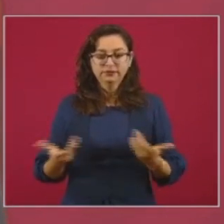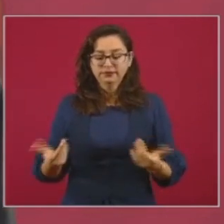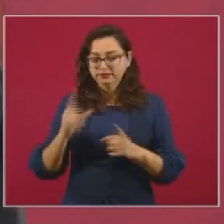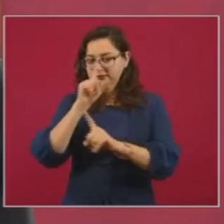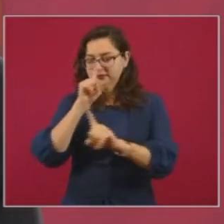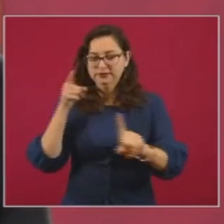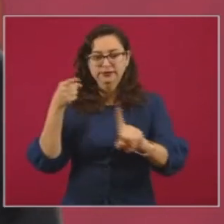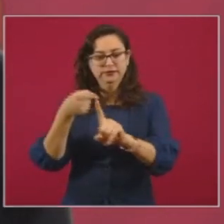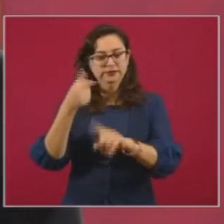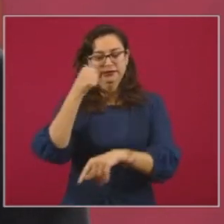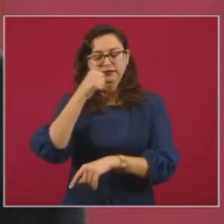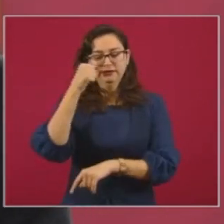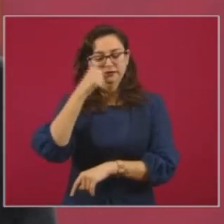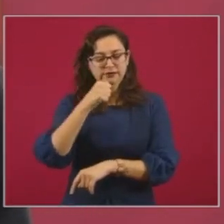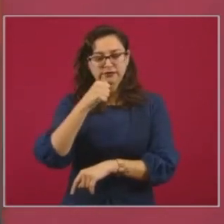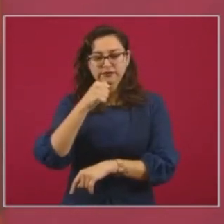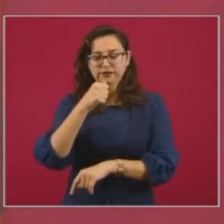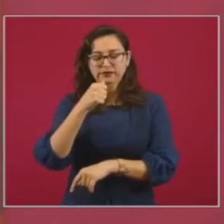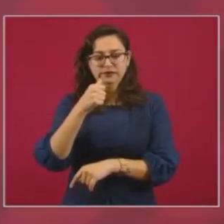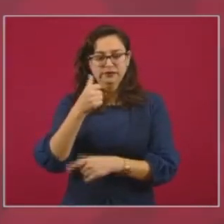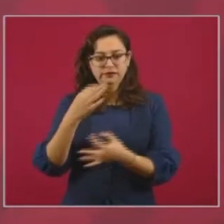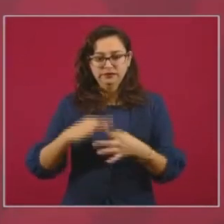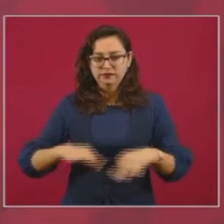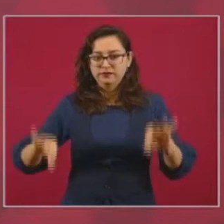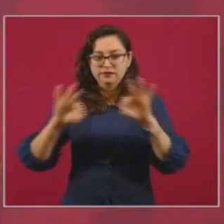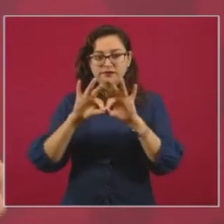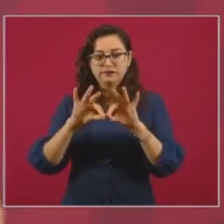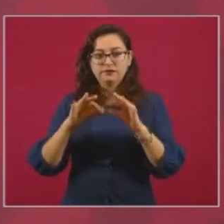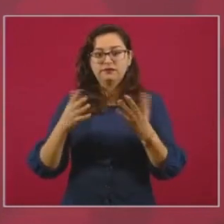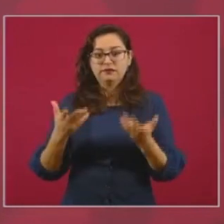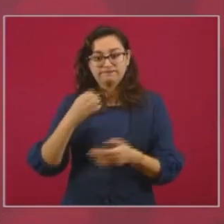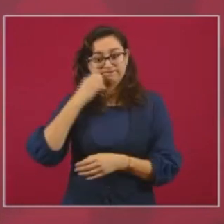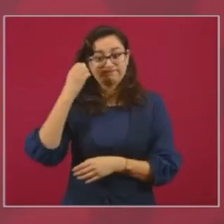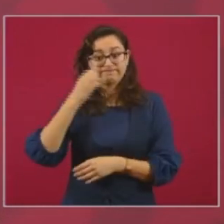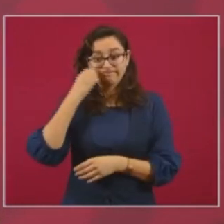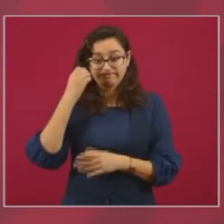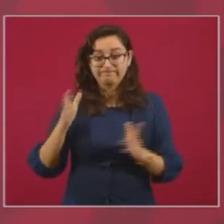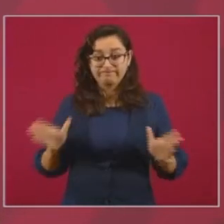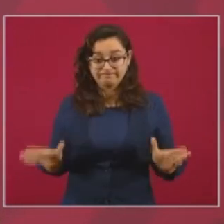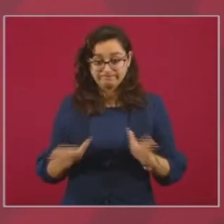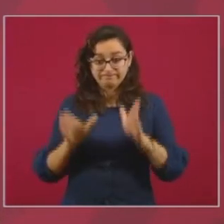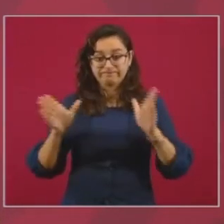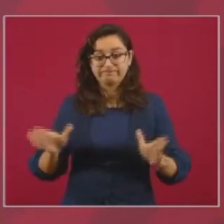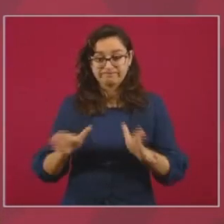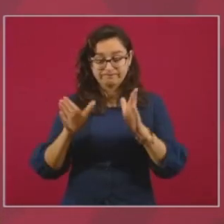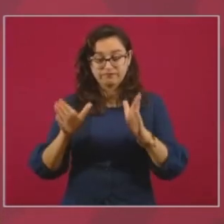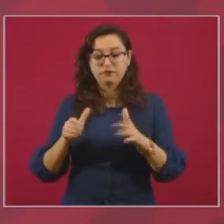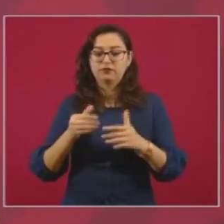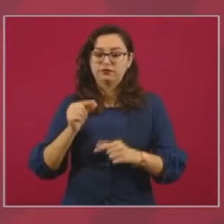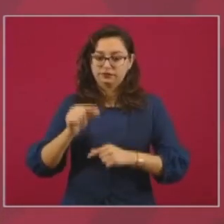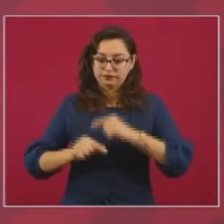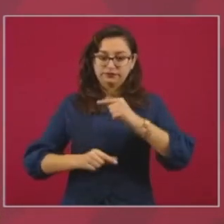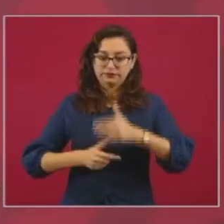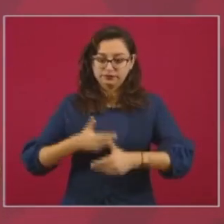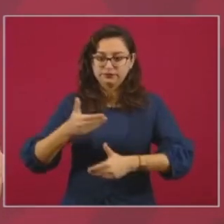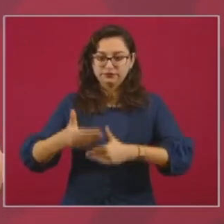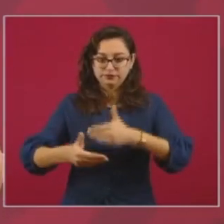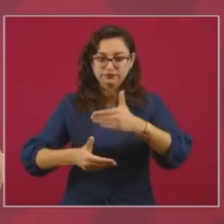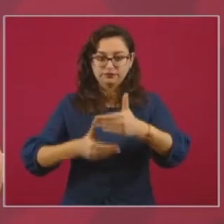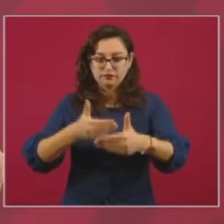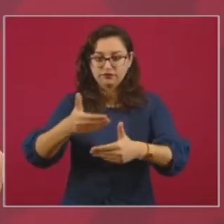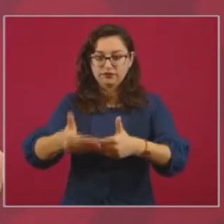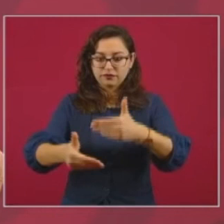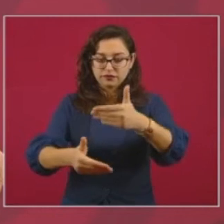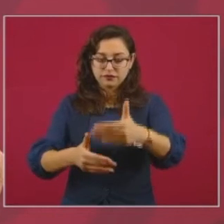centro, como eje la escuela, para empezar a ir a